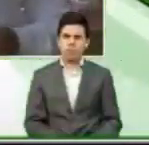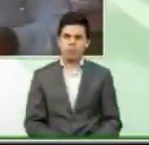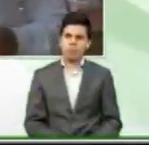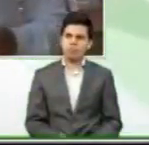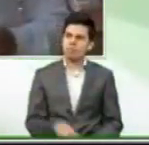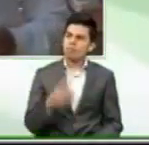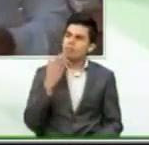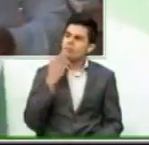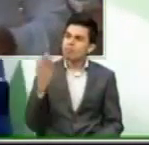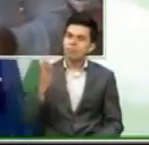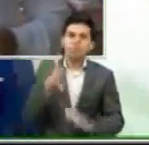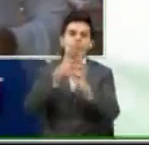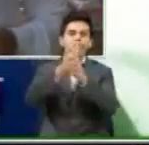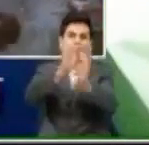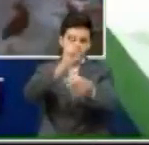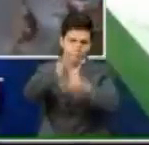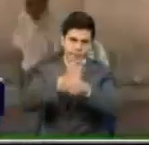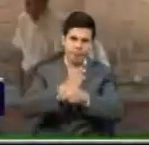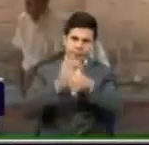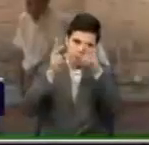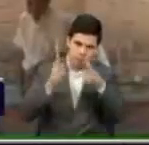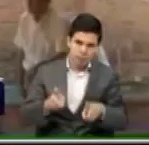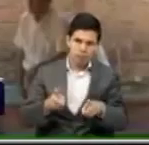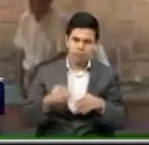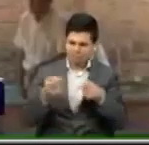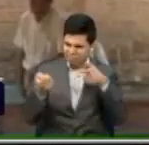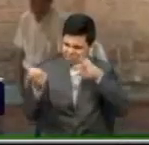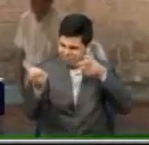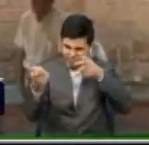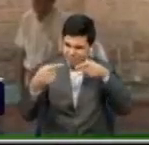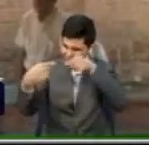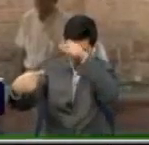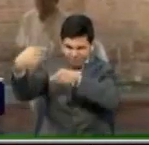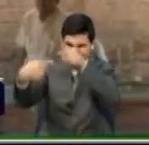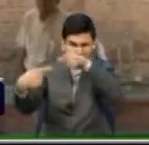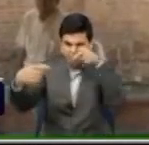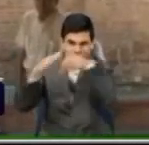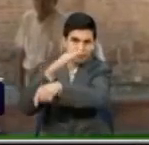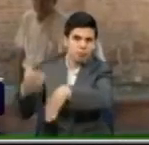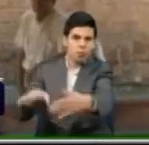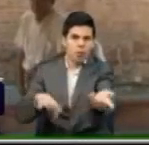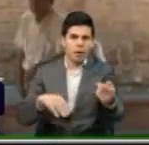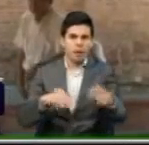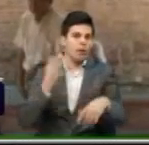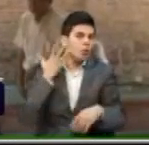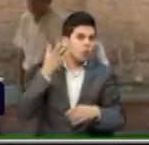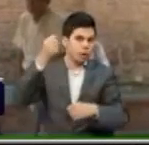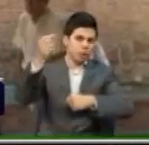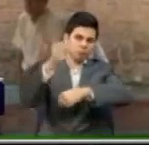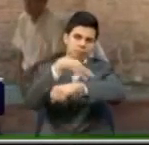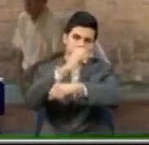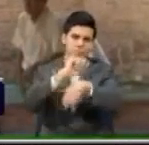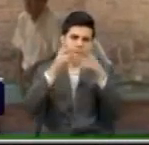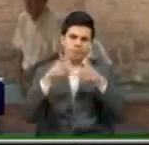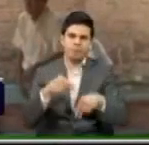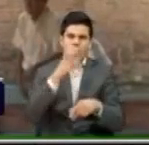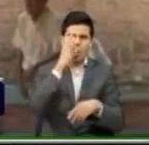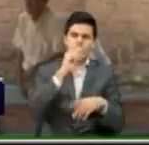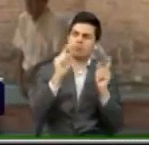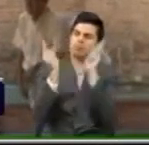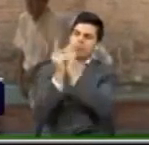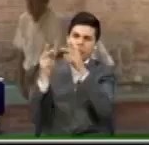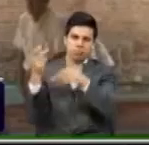Gracias, muy buenas tardes. Precisamente como ustedes lo manifiestan, un hecho de sangre se registró en el mercado público de Ocaña luego de registrarse una discusión entre